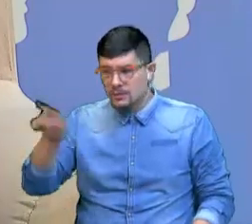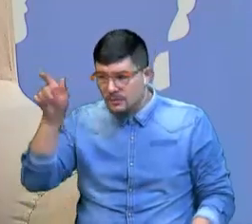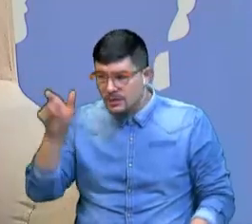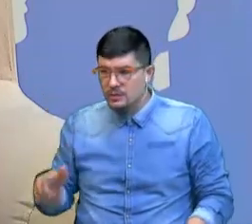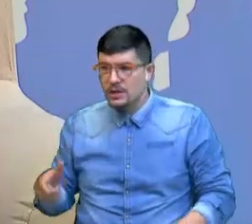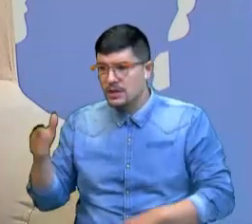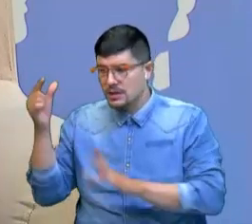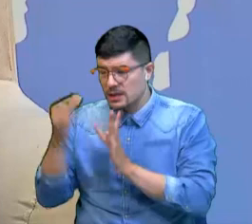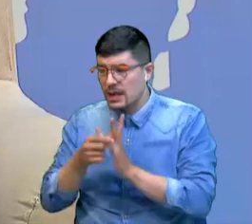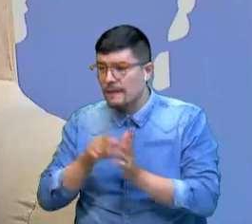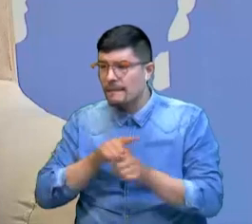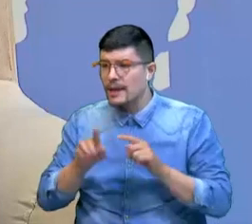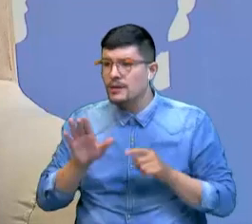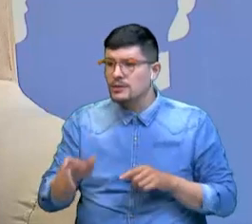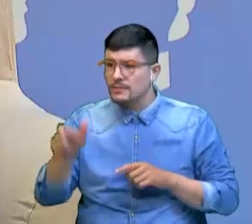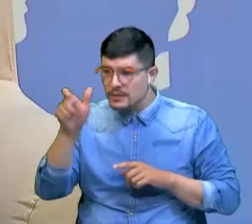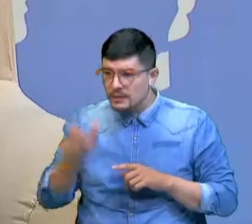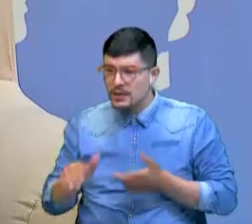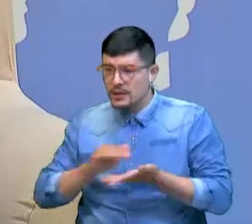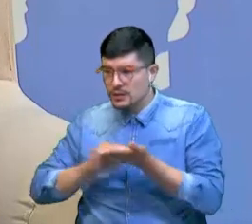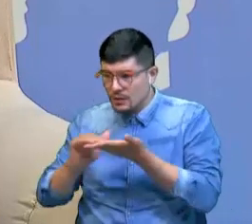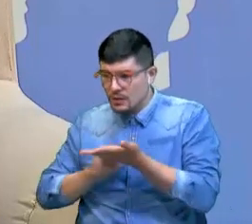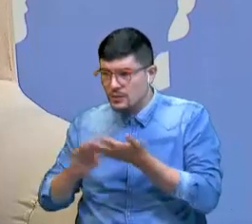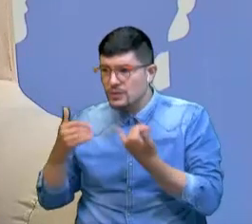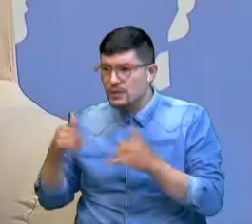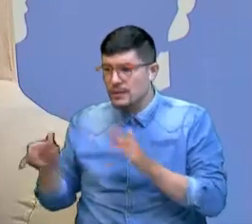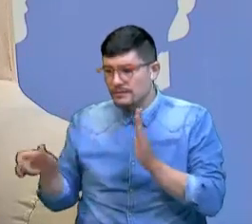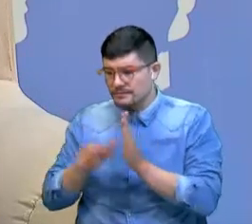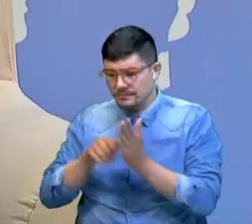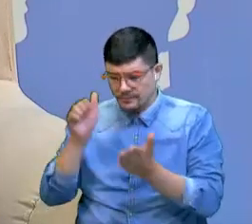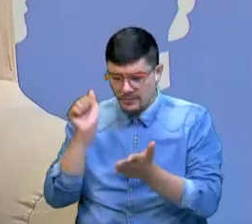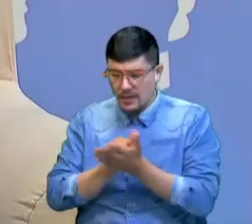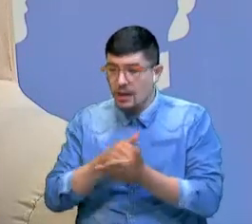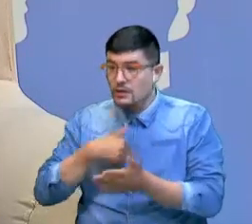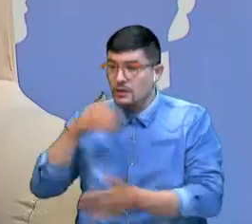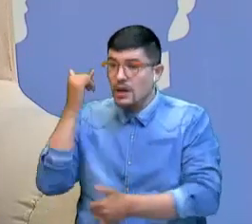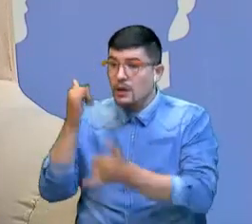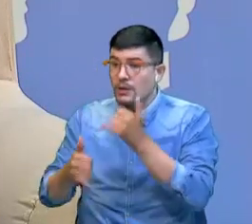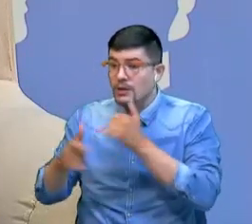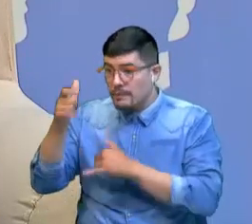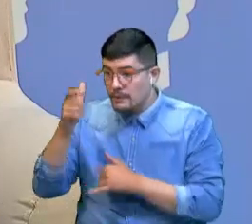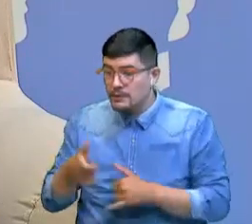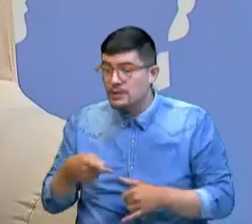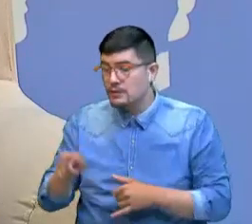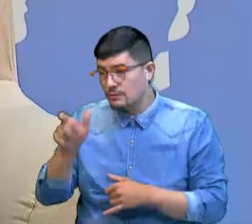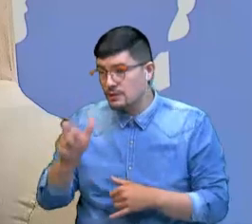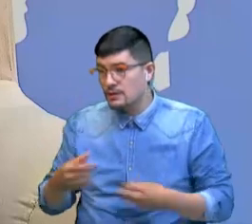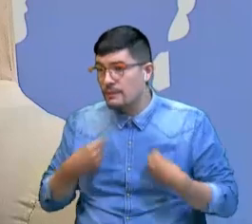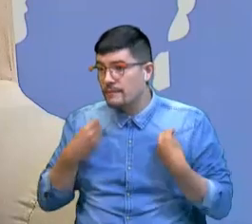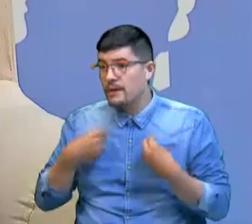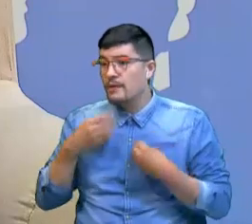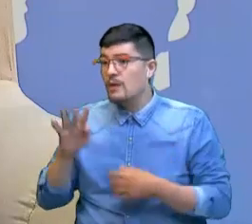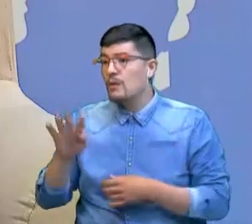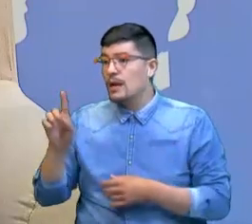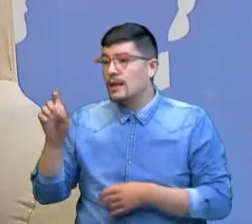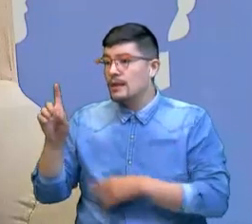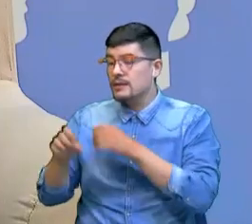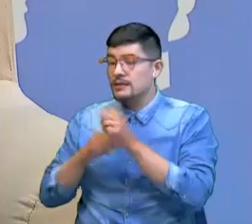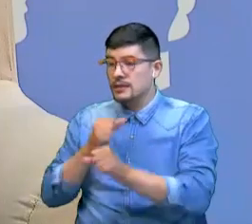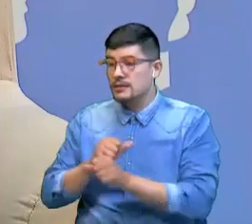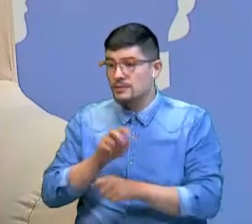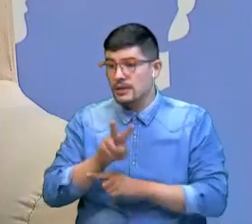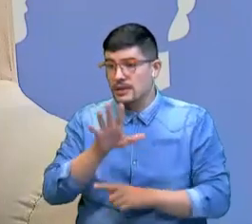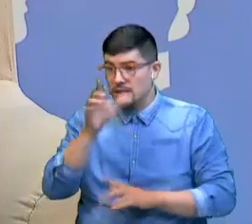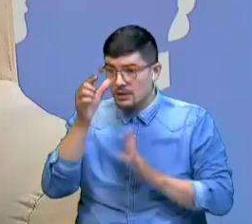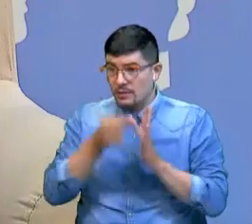casado, pero él liquidó, resolvió, la nota marginal está, yo fui la última persona con la que estuvo, 46 años,